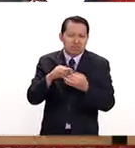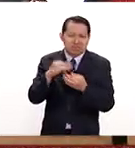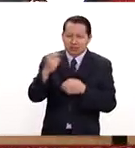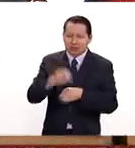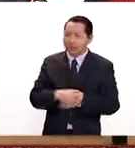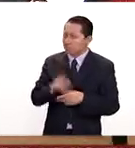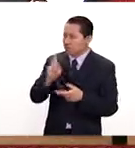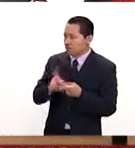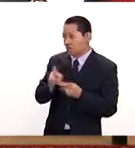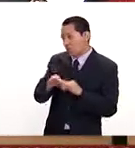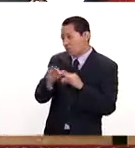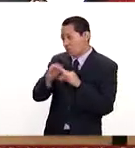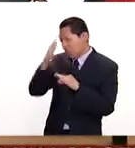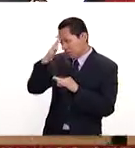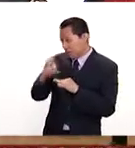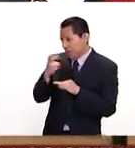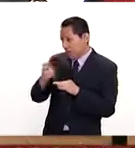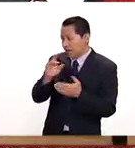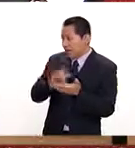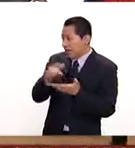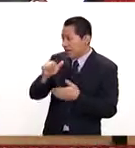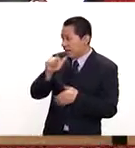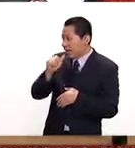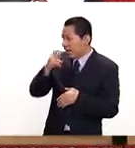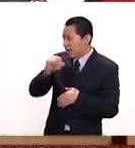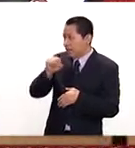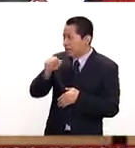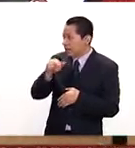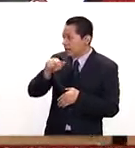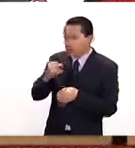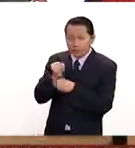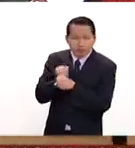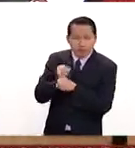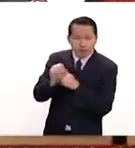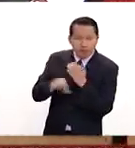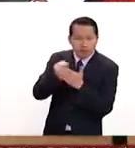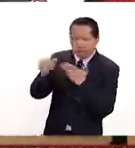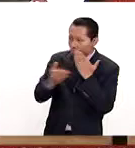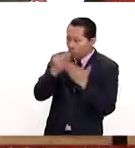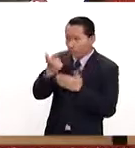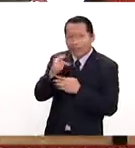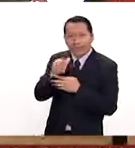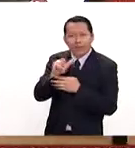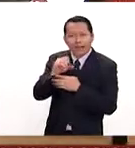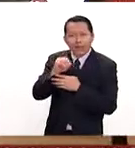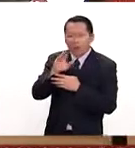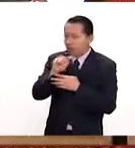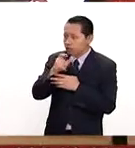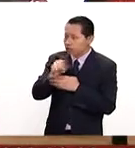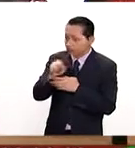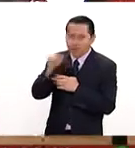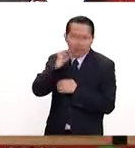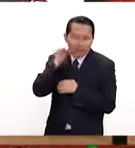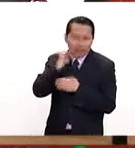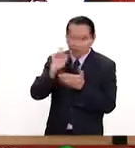es importante saber eso, ¿no? Sin duda, gracias Alejandra Sánchez Montiel, Gracias. investigadora Muchas del gracias a Centro de ustedes. Estudios Gilberto Bosques del Senado.